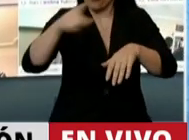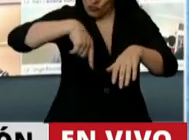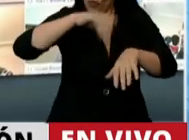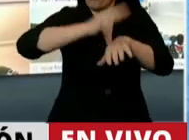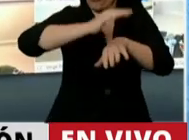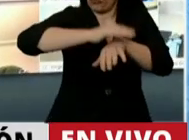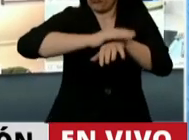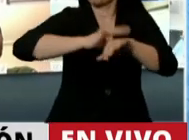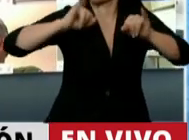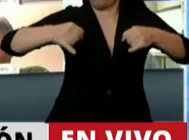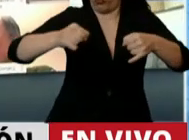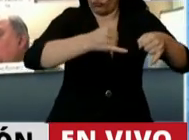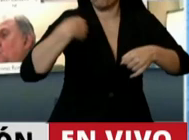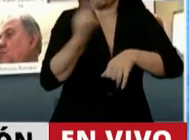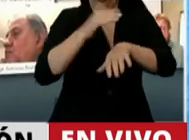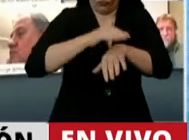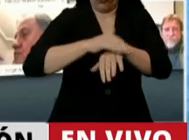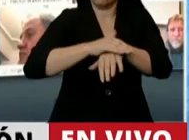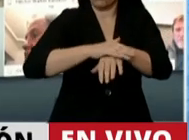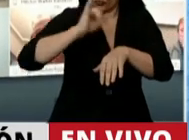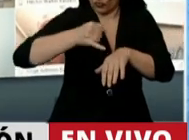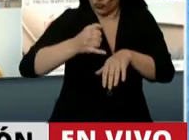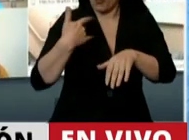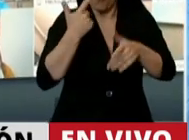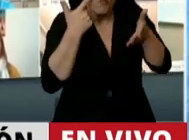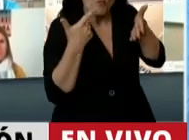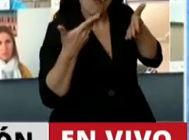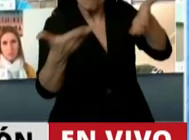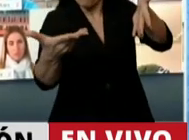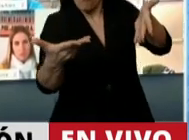¿eh? Aunque nos hacemos cargo y podemos exhibir